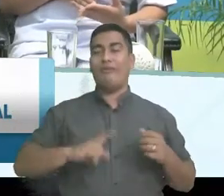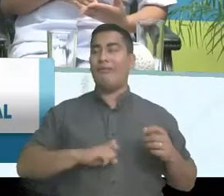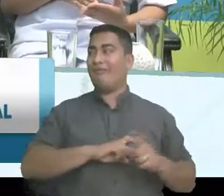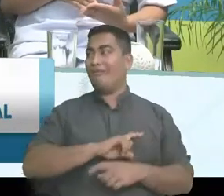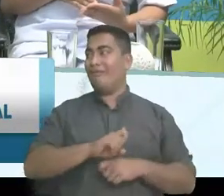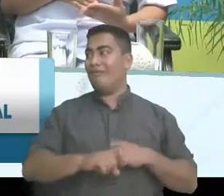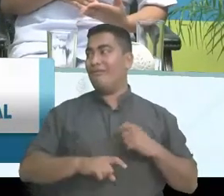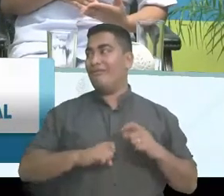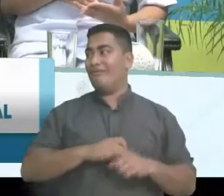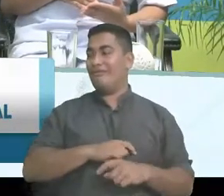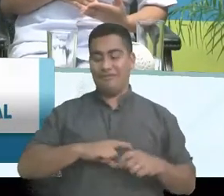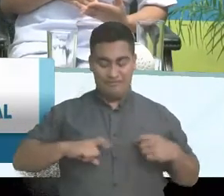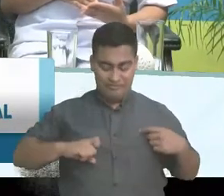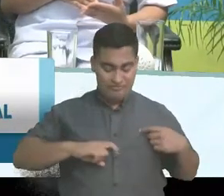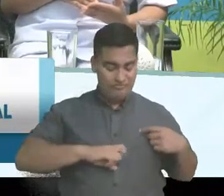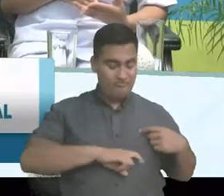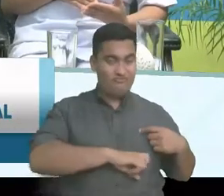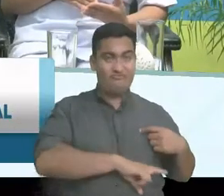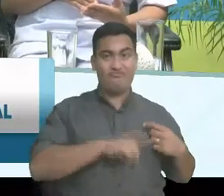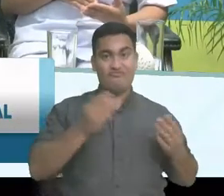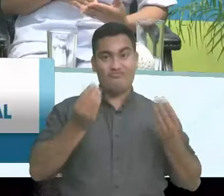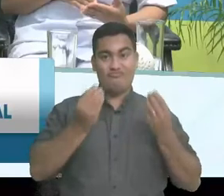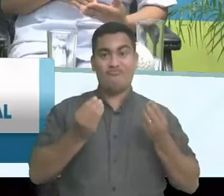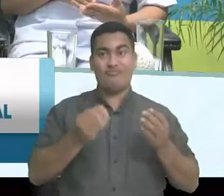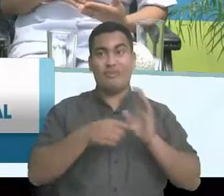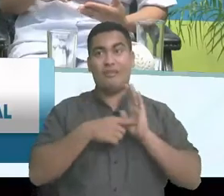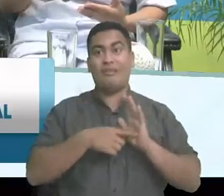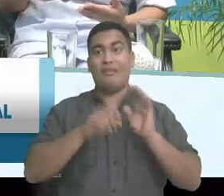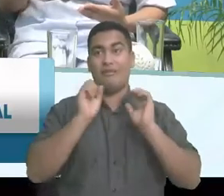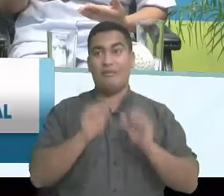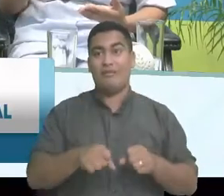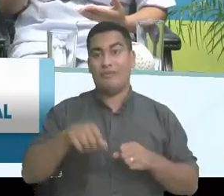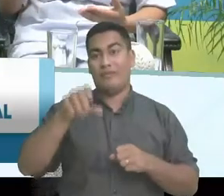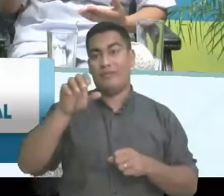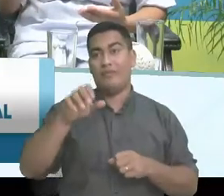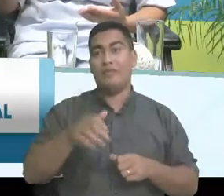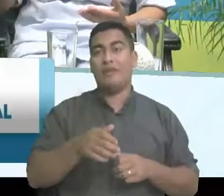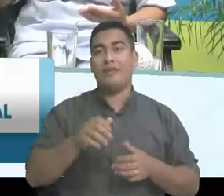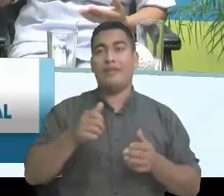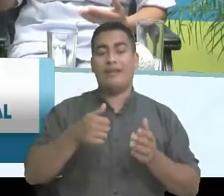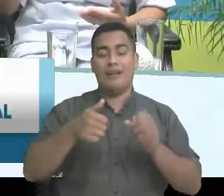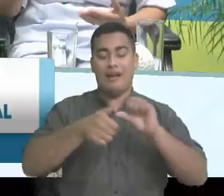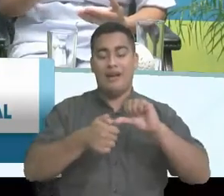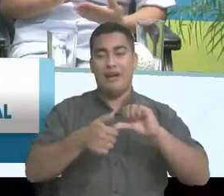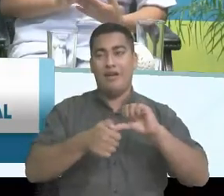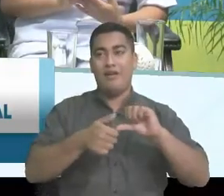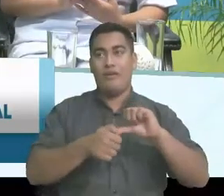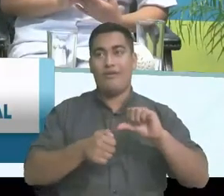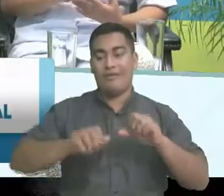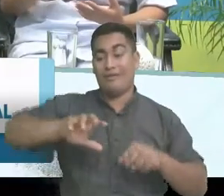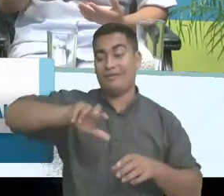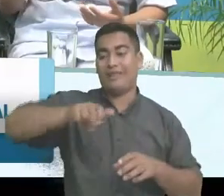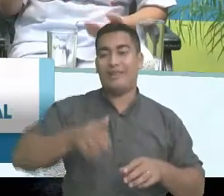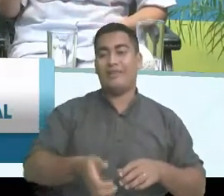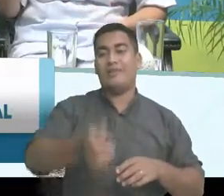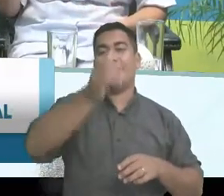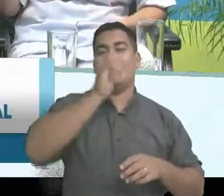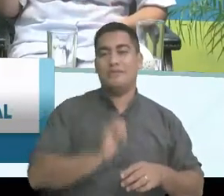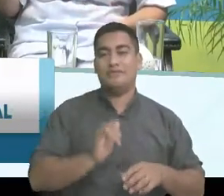Lo podemos consumir también como forma preventiva, ajo licuadito con naranja.